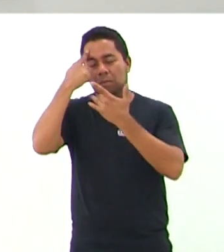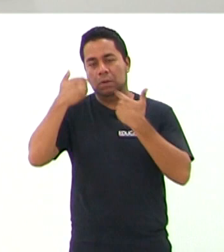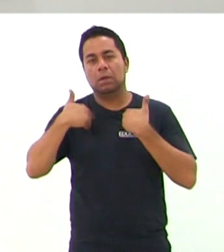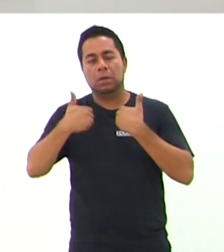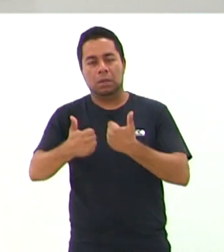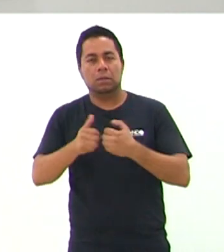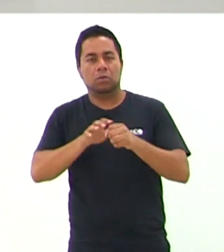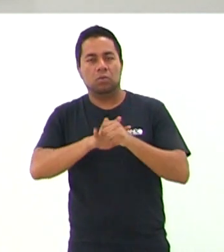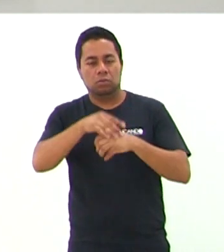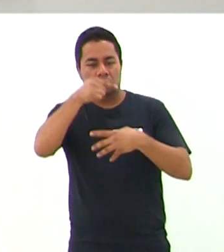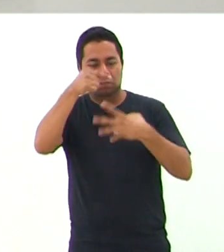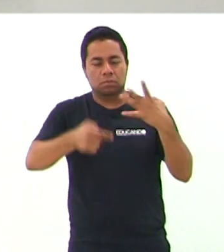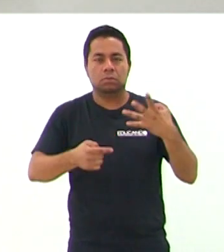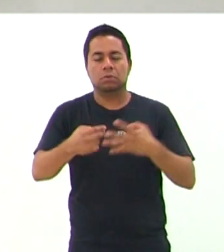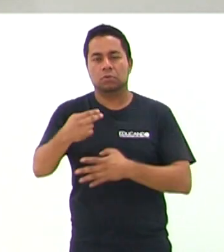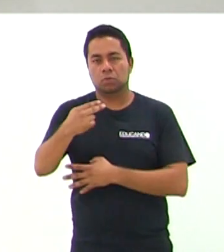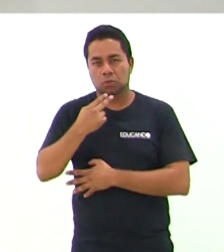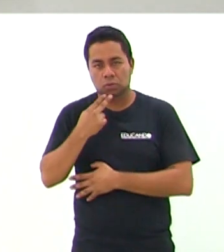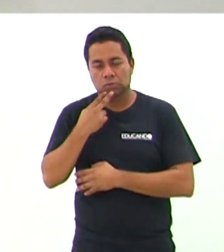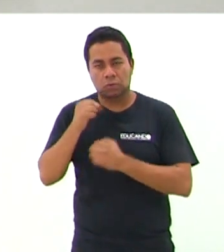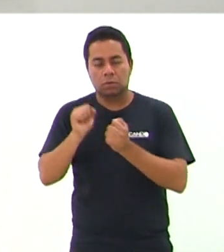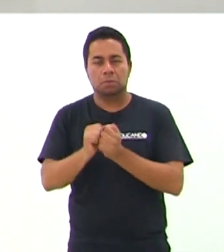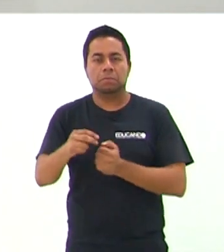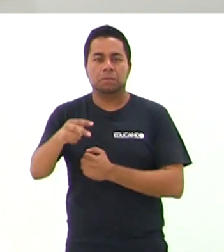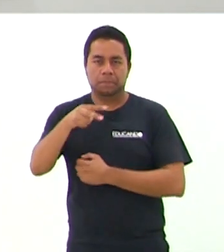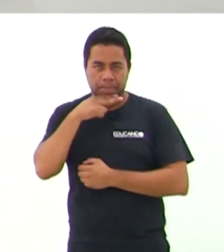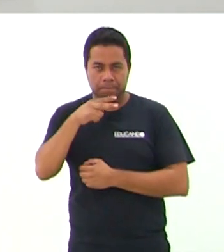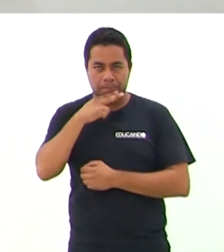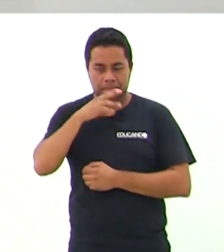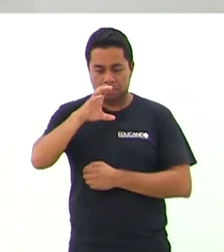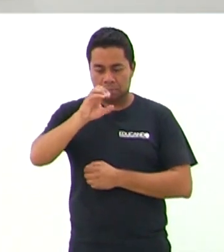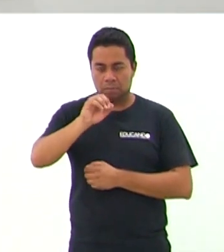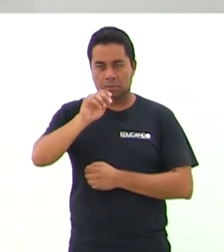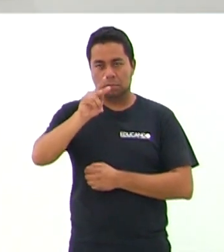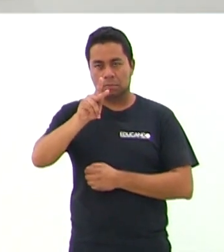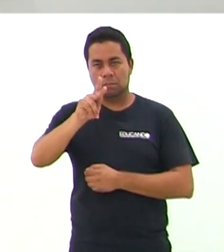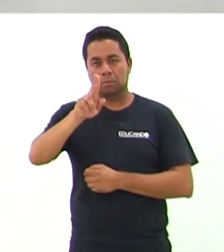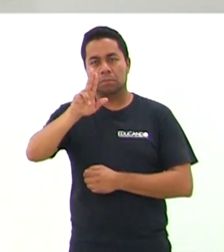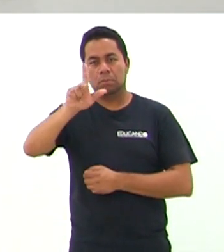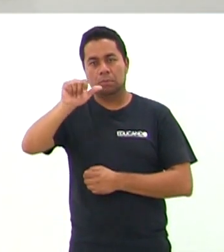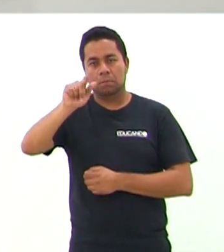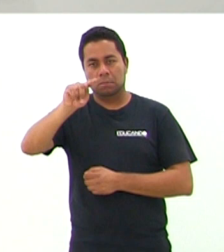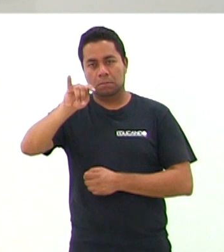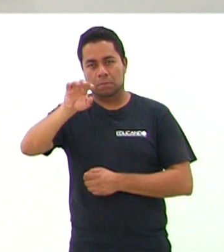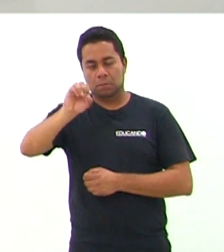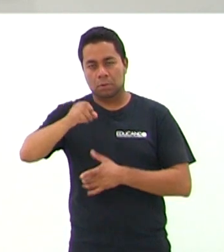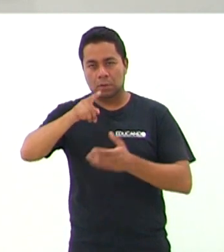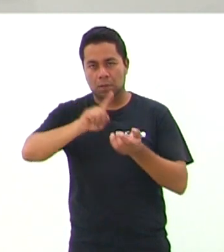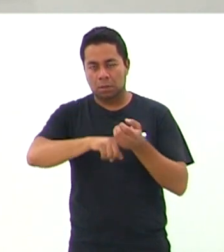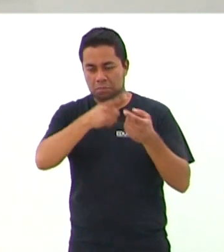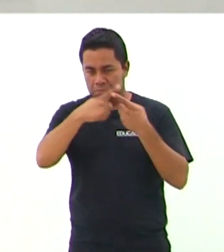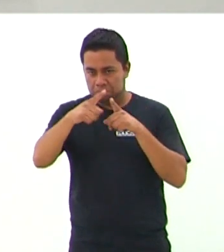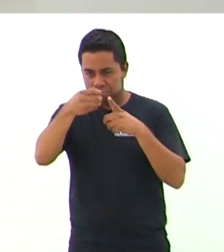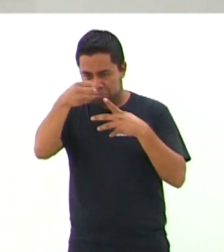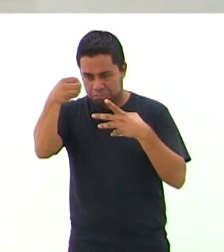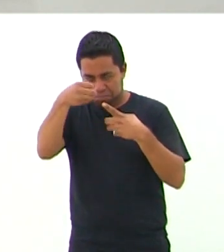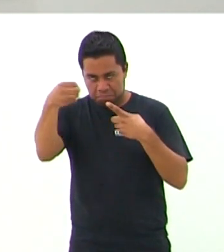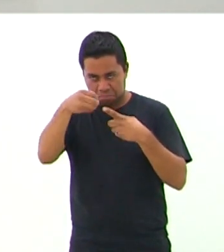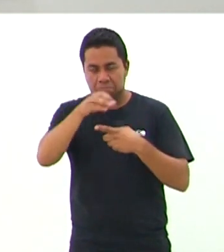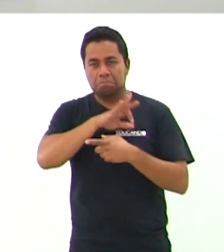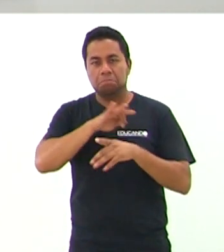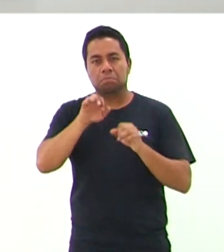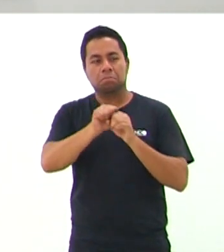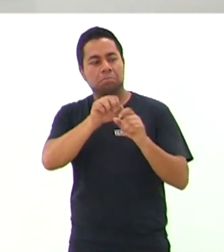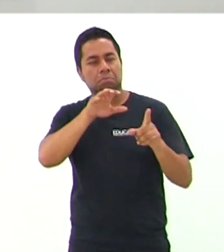y comprender la utilización de los verbos copulativos en diferentes oraciones, la cual también nos permitió detectar